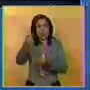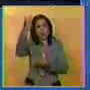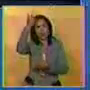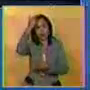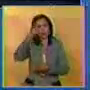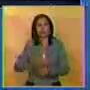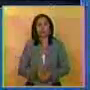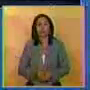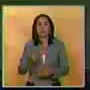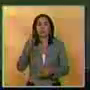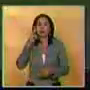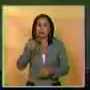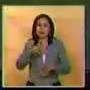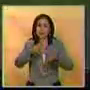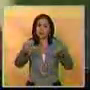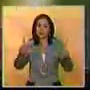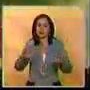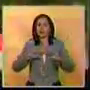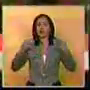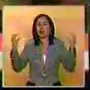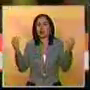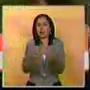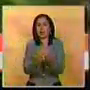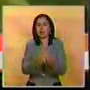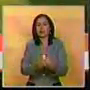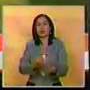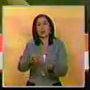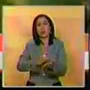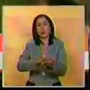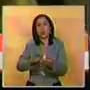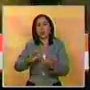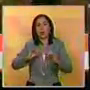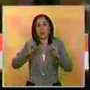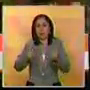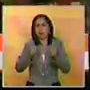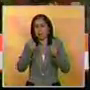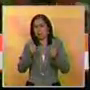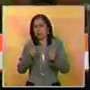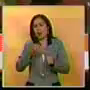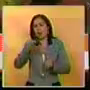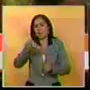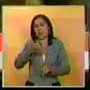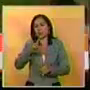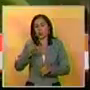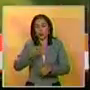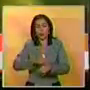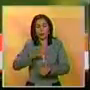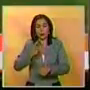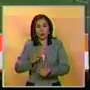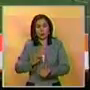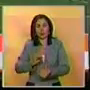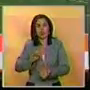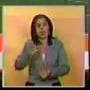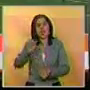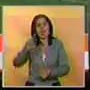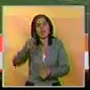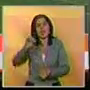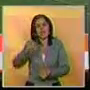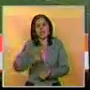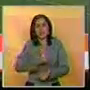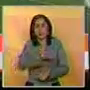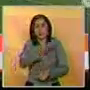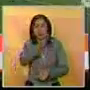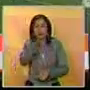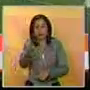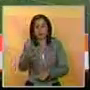Rey. Nos vamos a las imágenes en el Ono Estadio de Palma de Mallorca, donde todo comenzaba bien para los locales. Al minuto 7, Ariel Ibagaza abría la